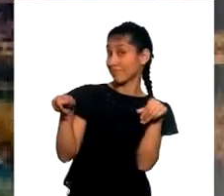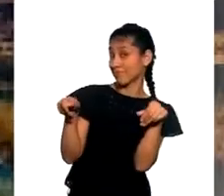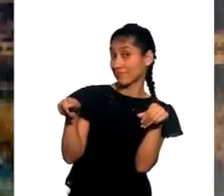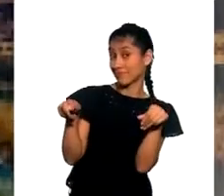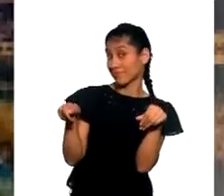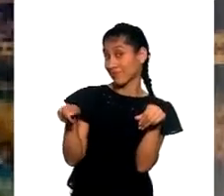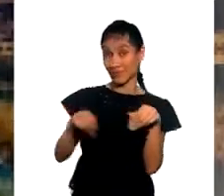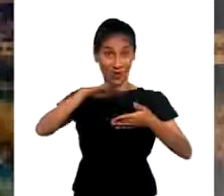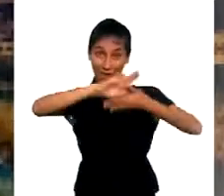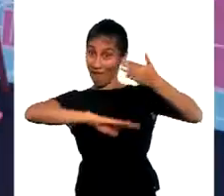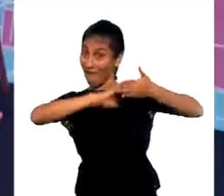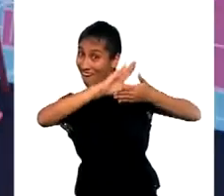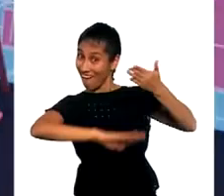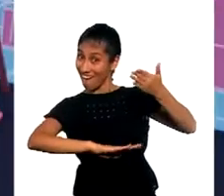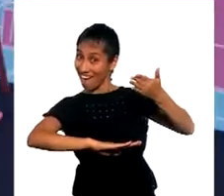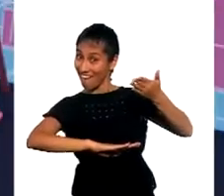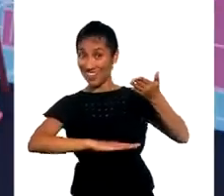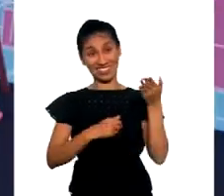monjas